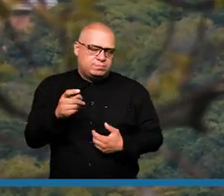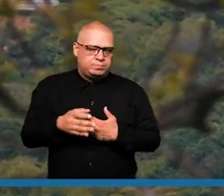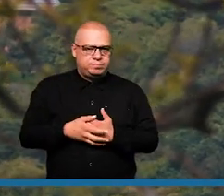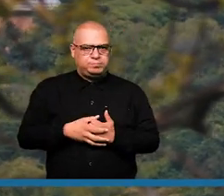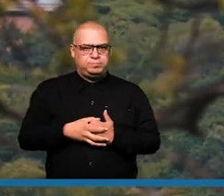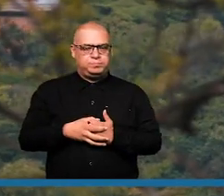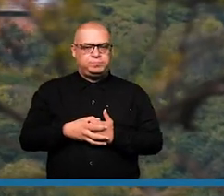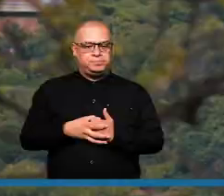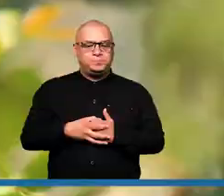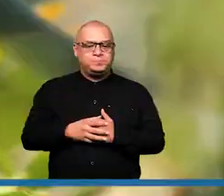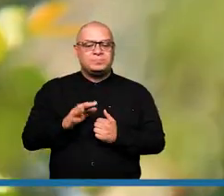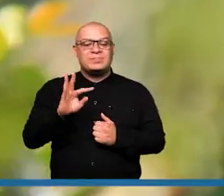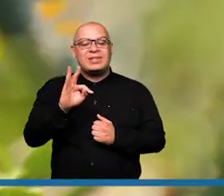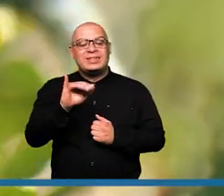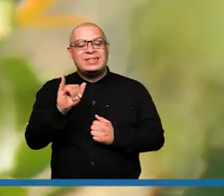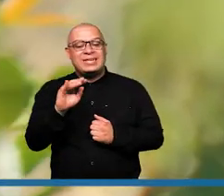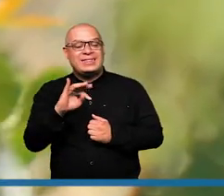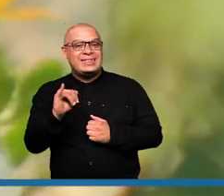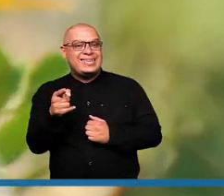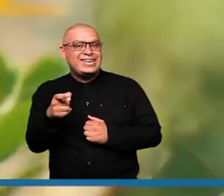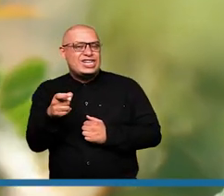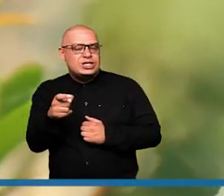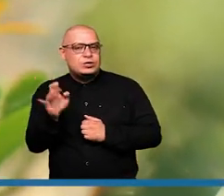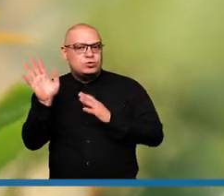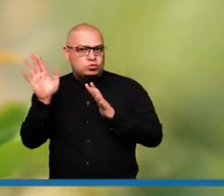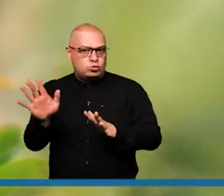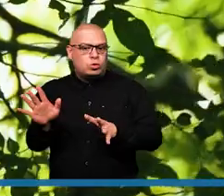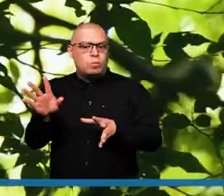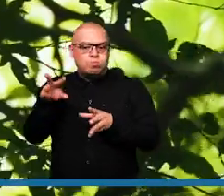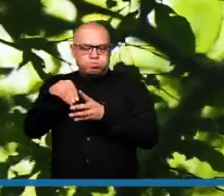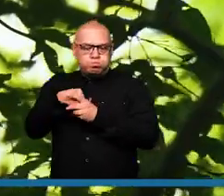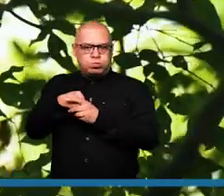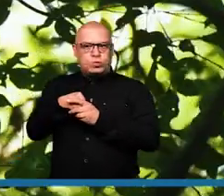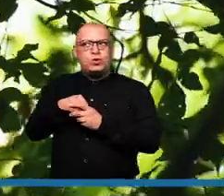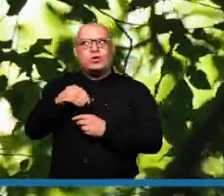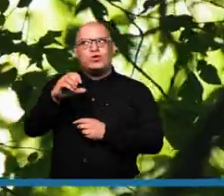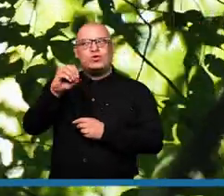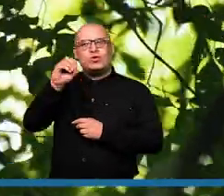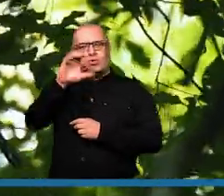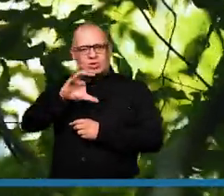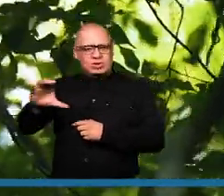El tití gris es una especie endémica del noroccidente colombiano. Es una